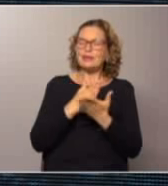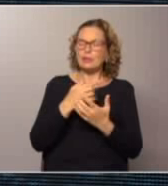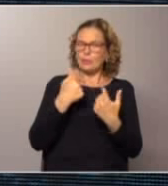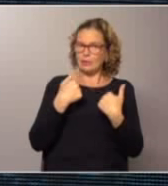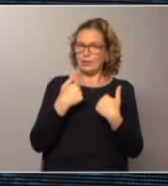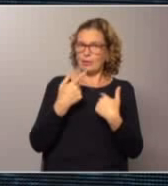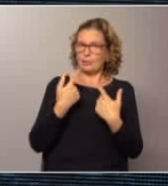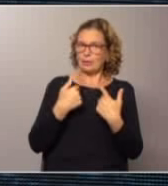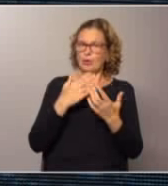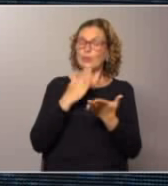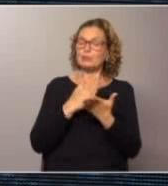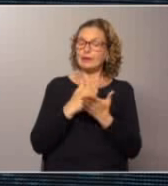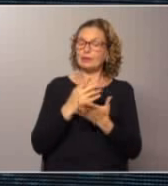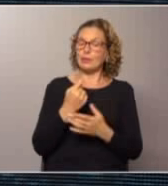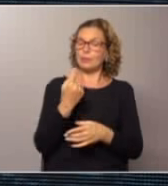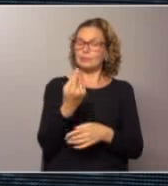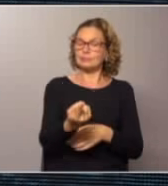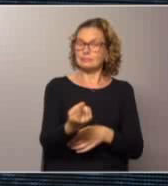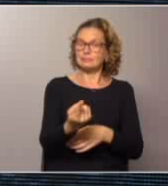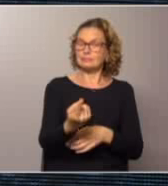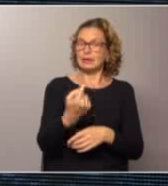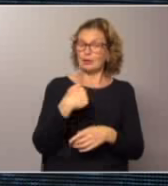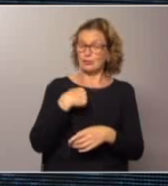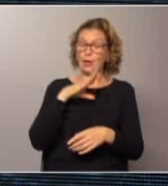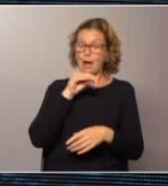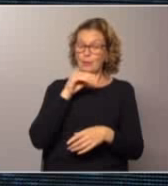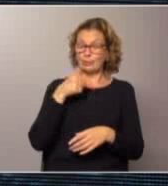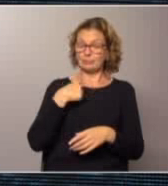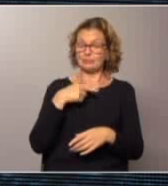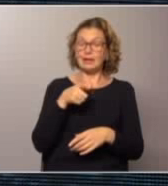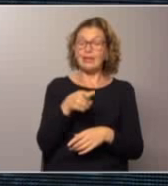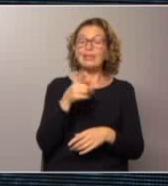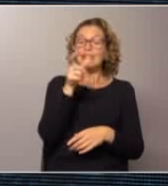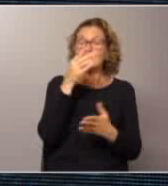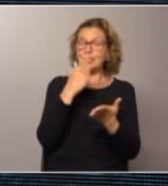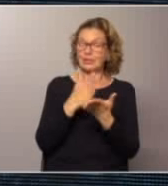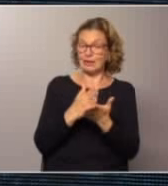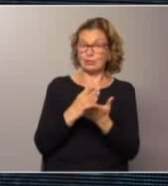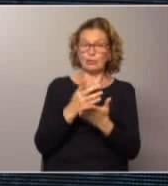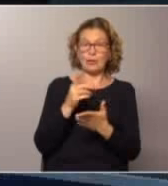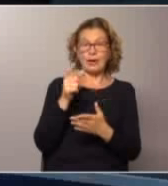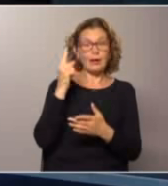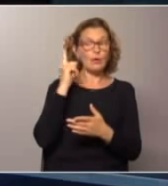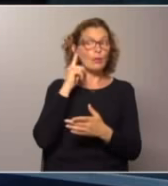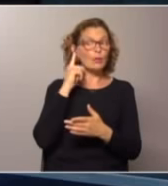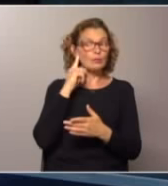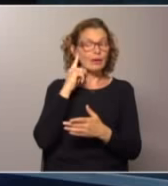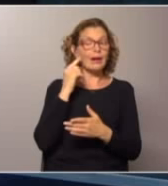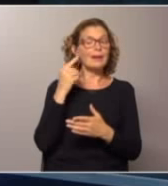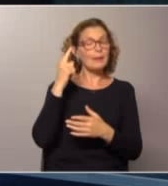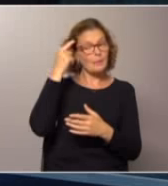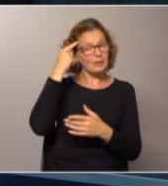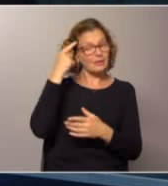realidad es un derecho de doble dimensión está el derecho del que habla y el derecho a escuchar al que piensa distinto al que habla también